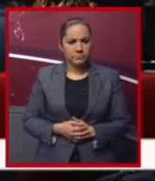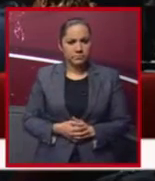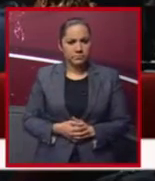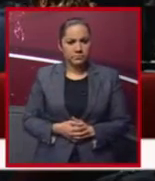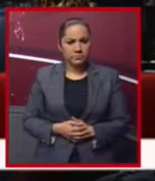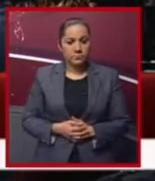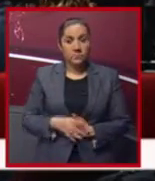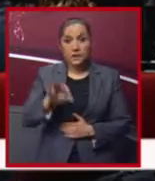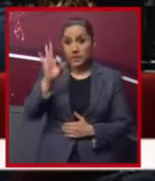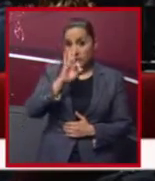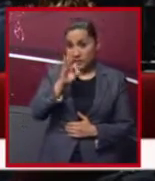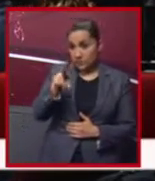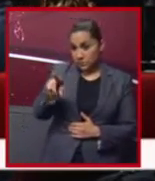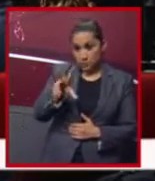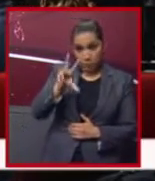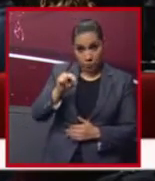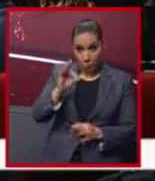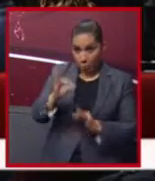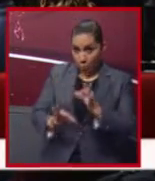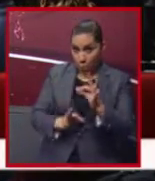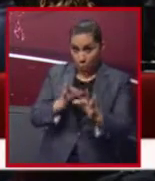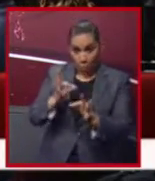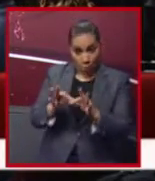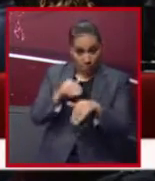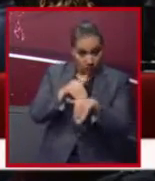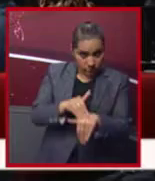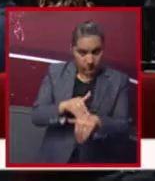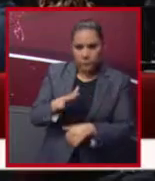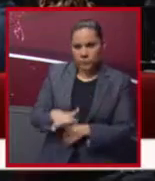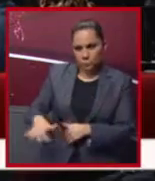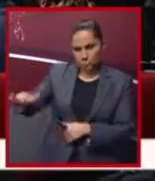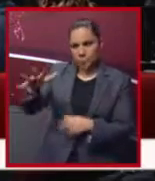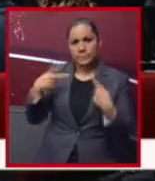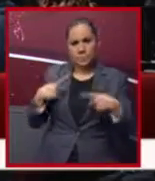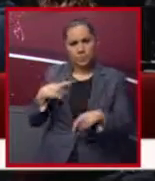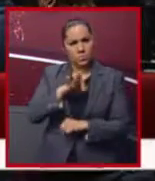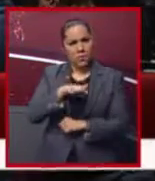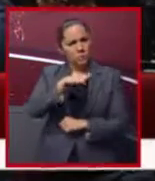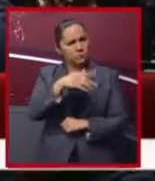Si así no lo hacen, que la nación se los demande.